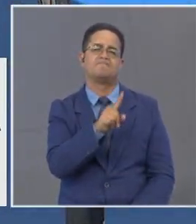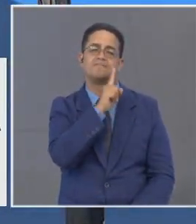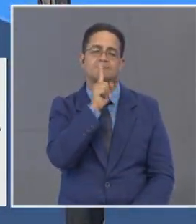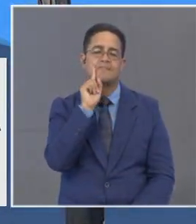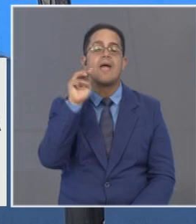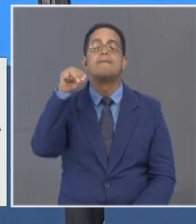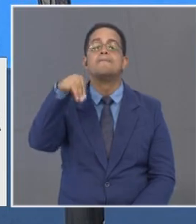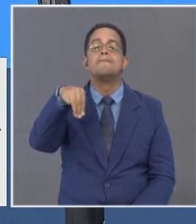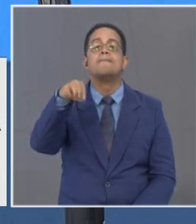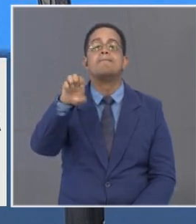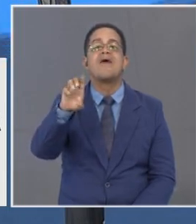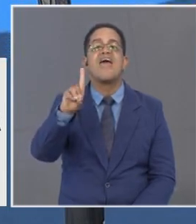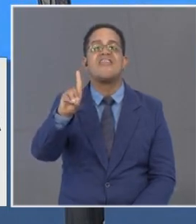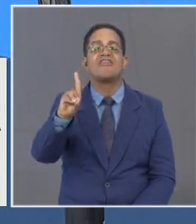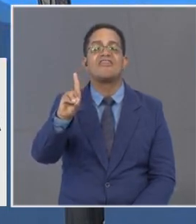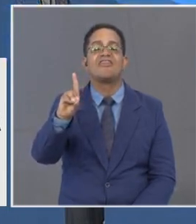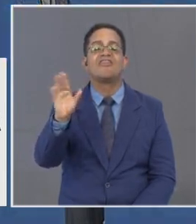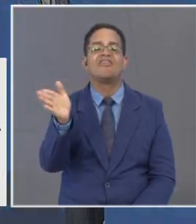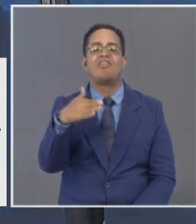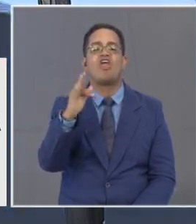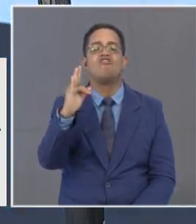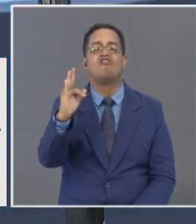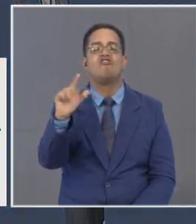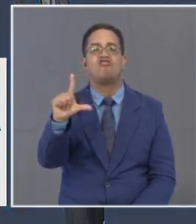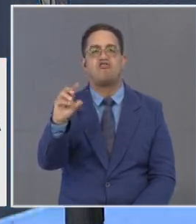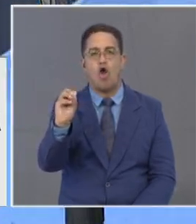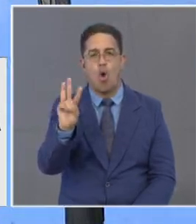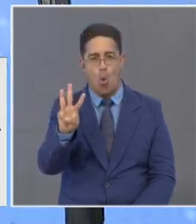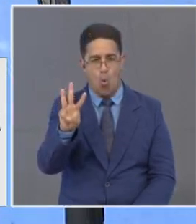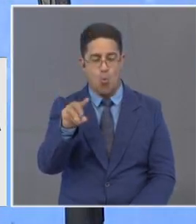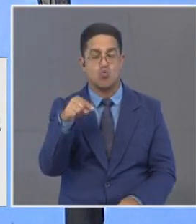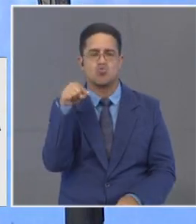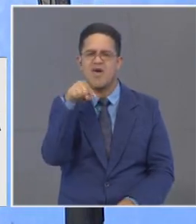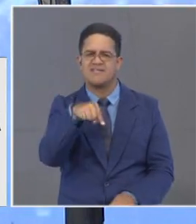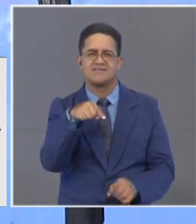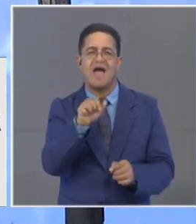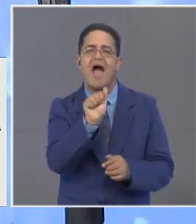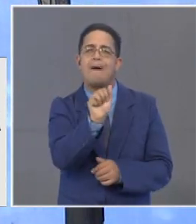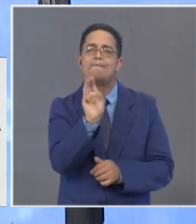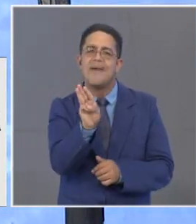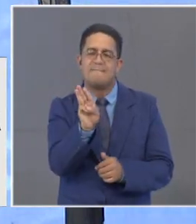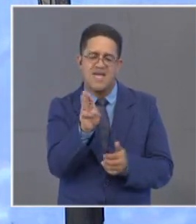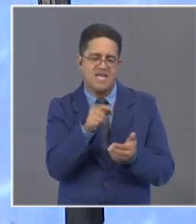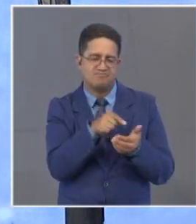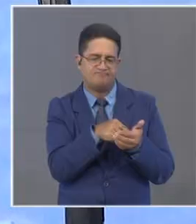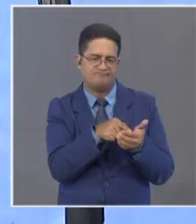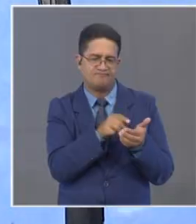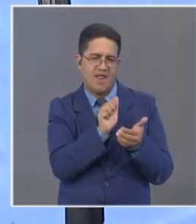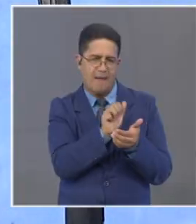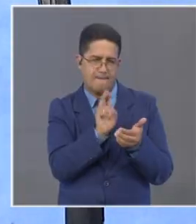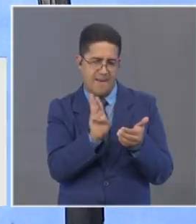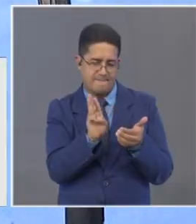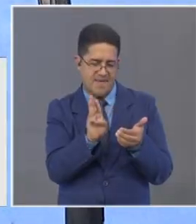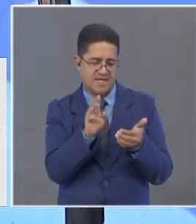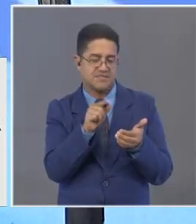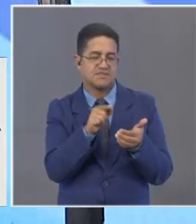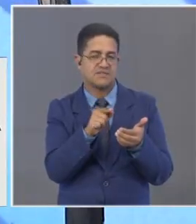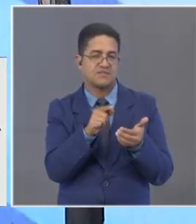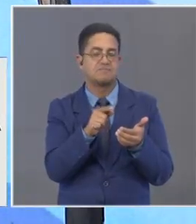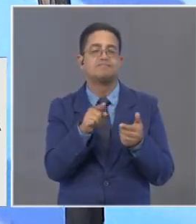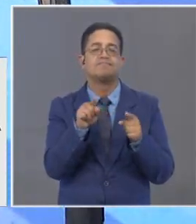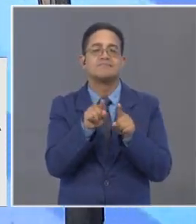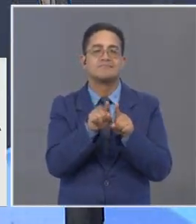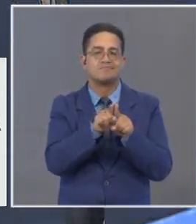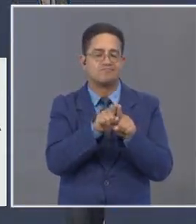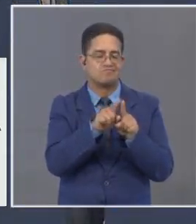MedFlow. El MedFlow es una aplicación que nos va a través de una tomografía. Fíjate